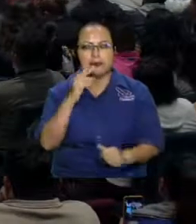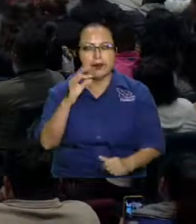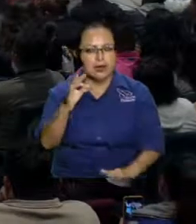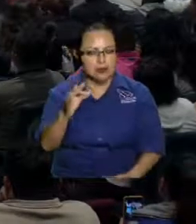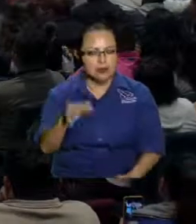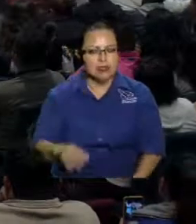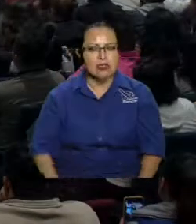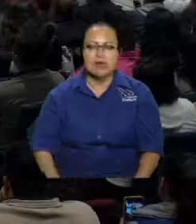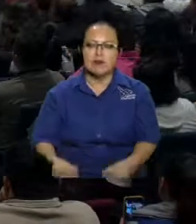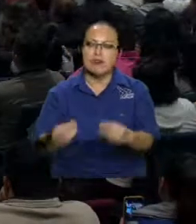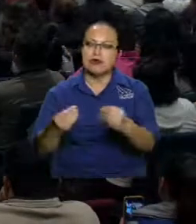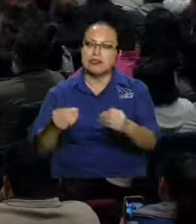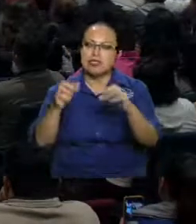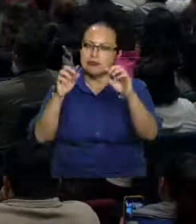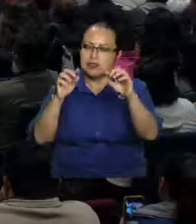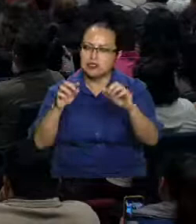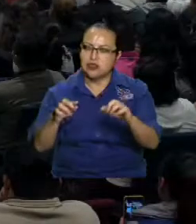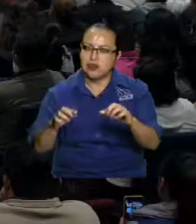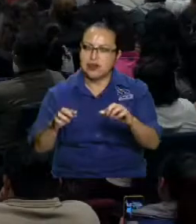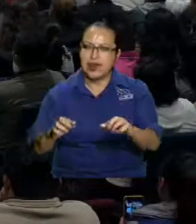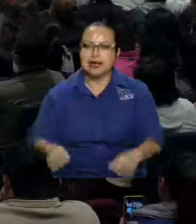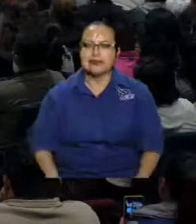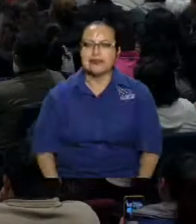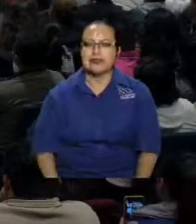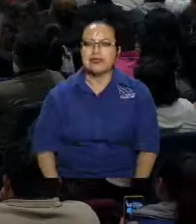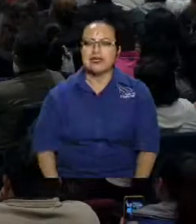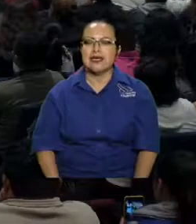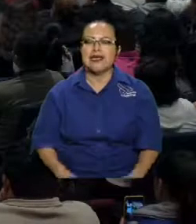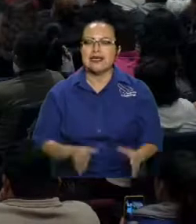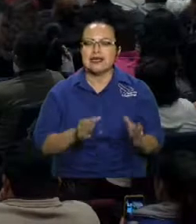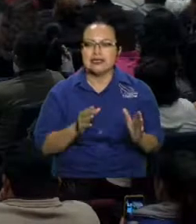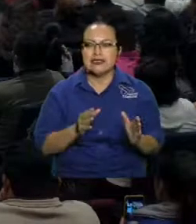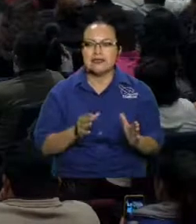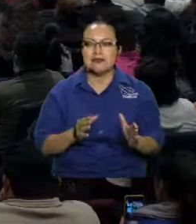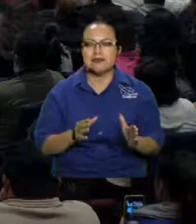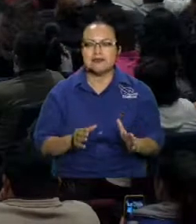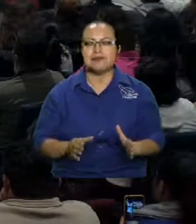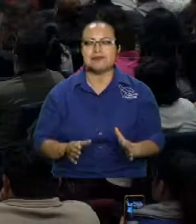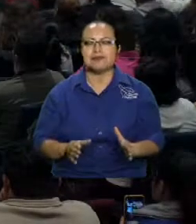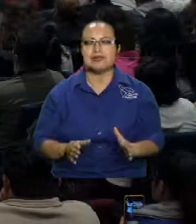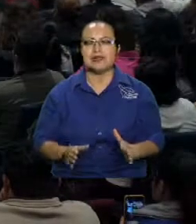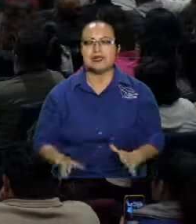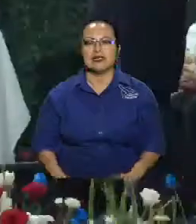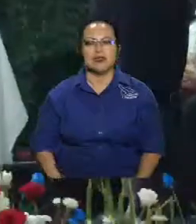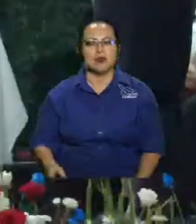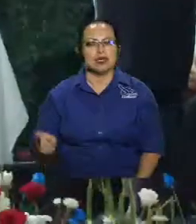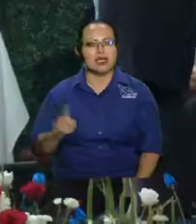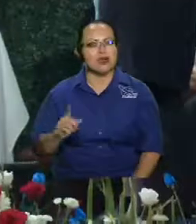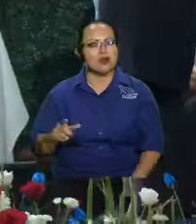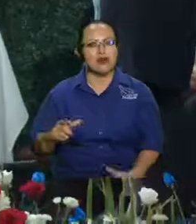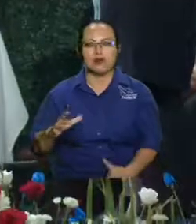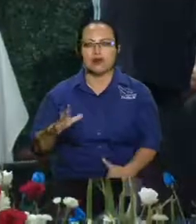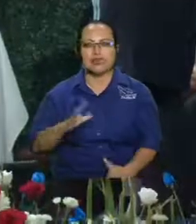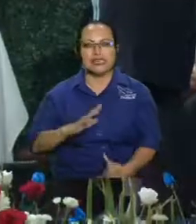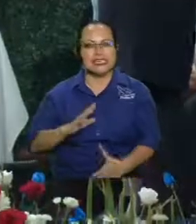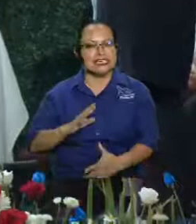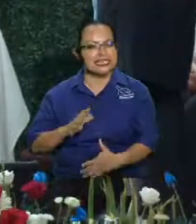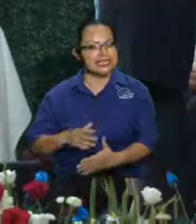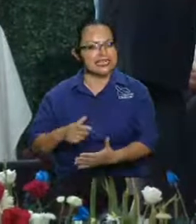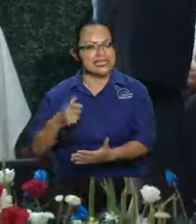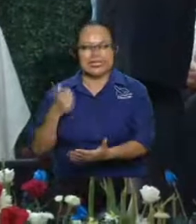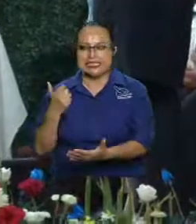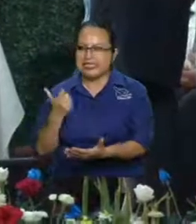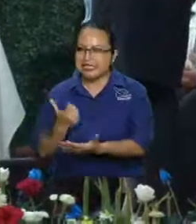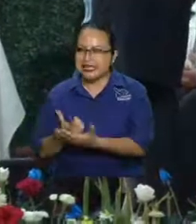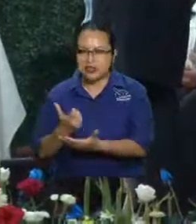hermano. Un montón de gente quejándose en este mes porque no tienen cómo pagar las inscripciones, ni los